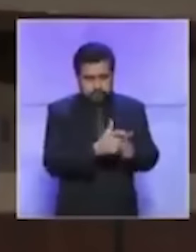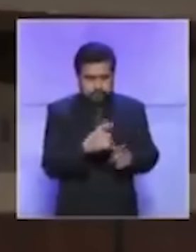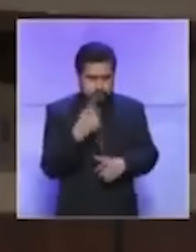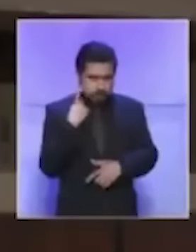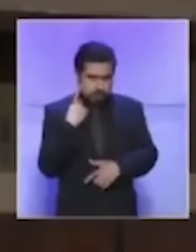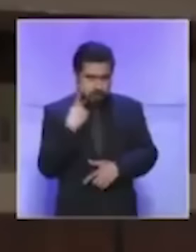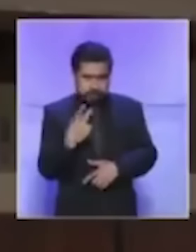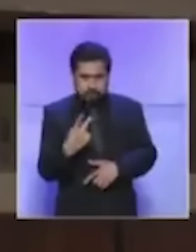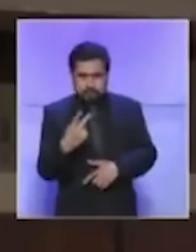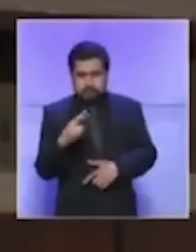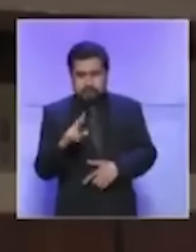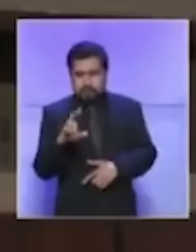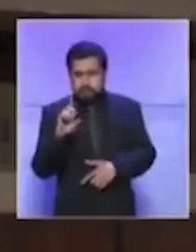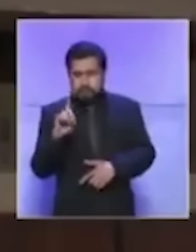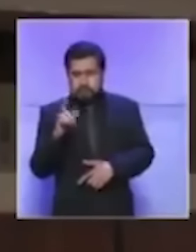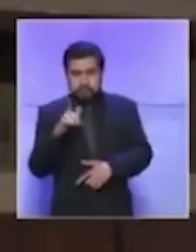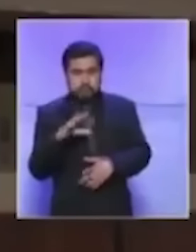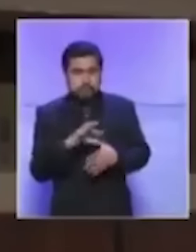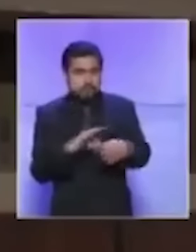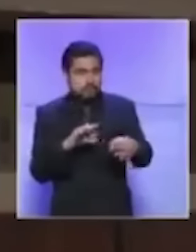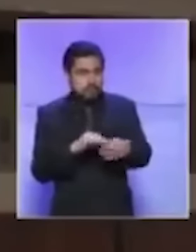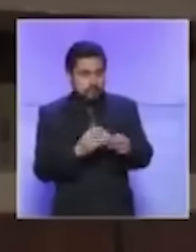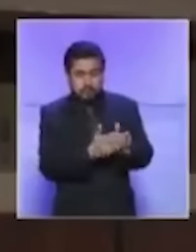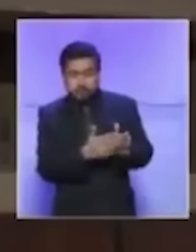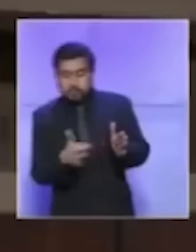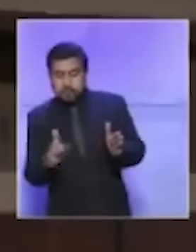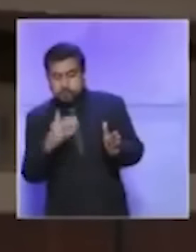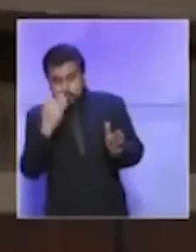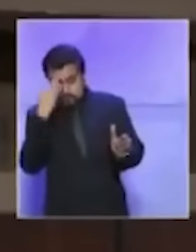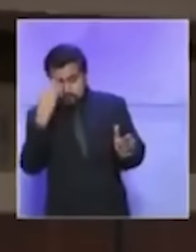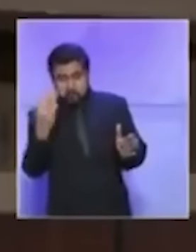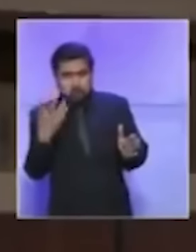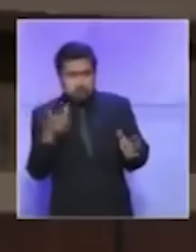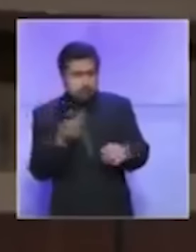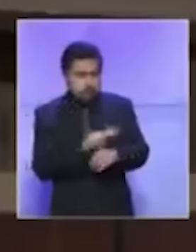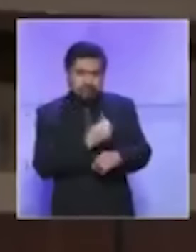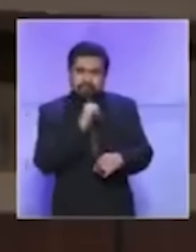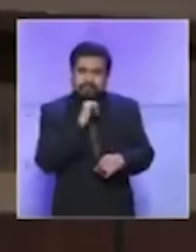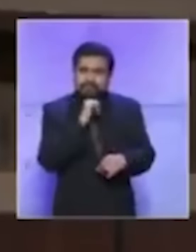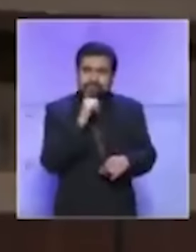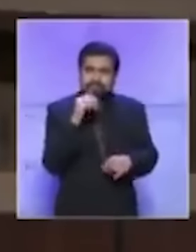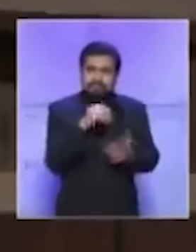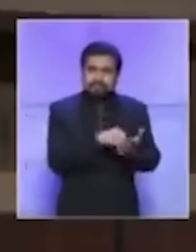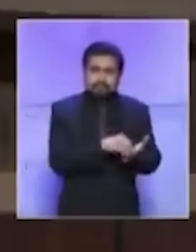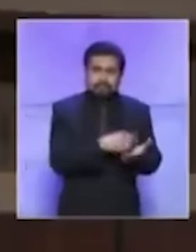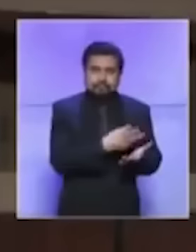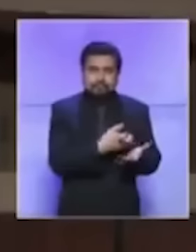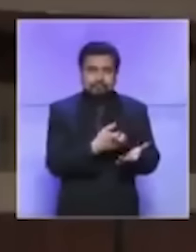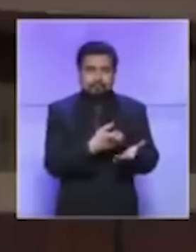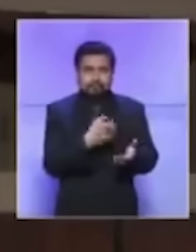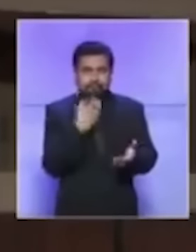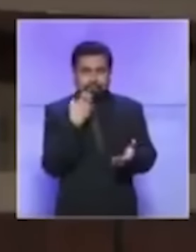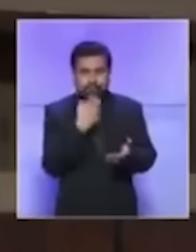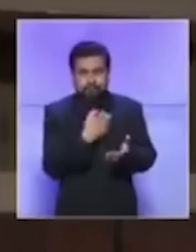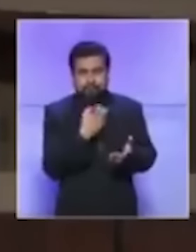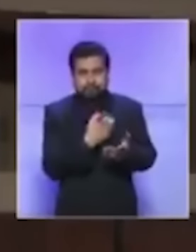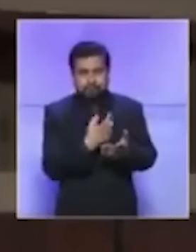especificó en su denuncia el periodo de tiempo en el que tuvieron lugar los actos denunciados relacionados con el